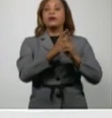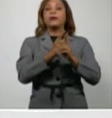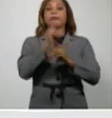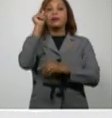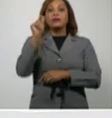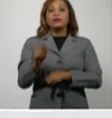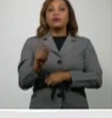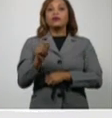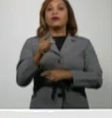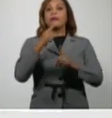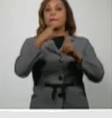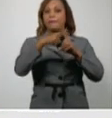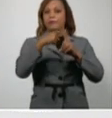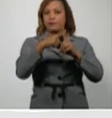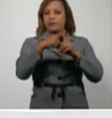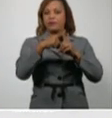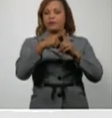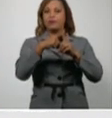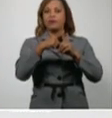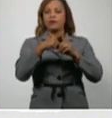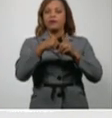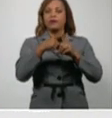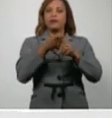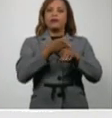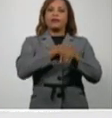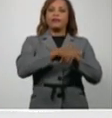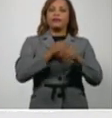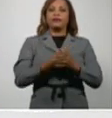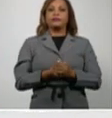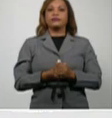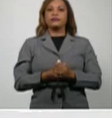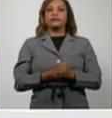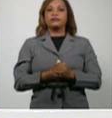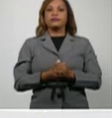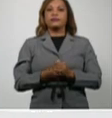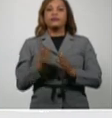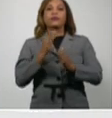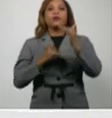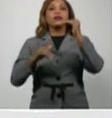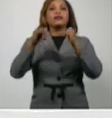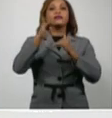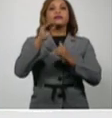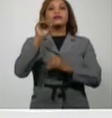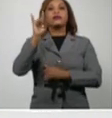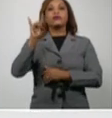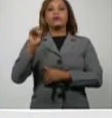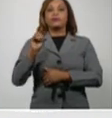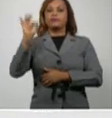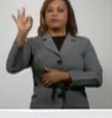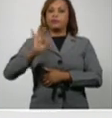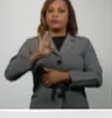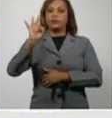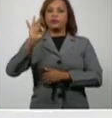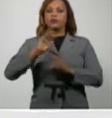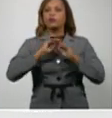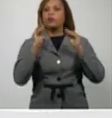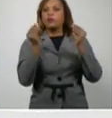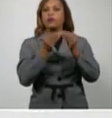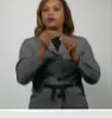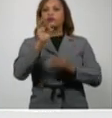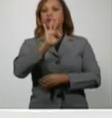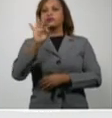confirmado previamente. Se ha mantenido por encima del 90%. En el acumulado es el